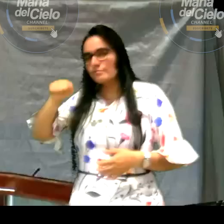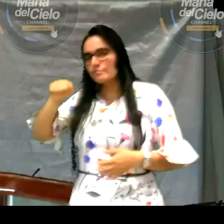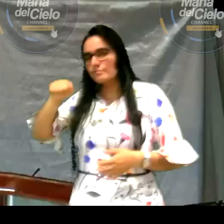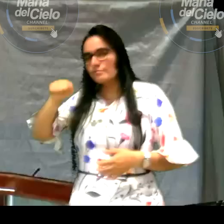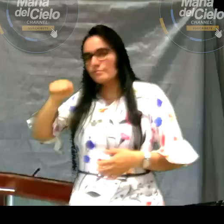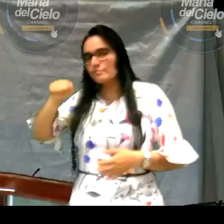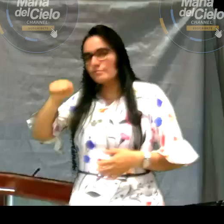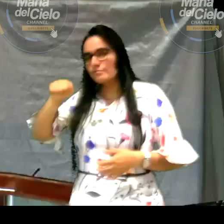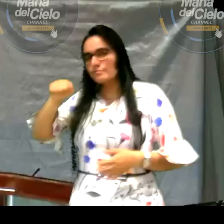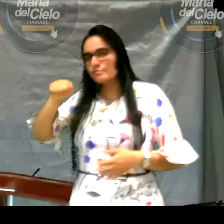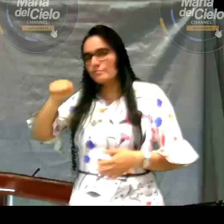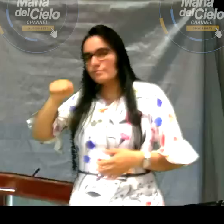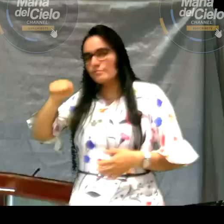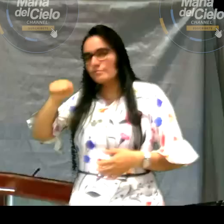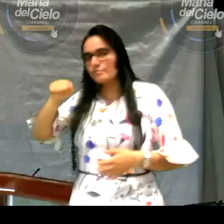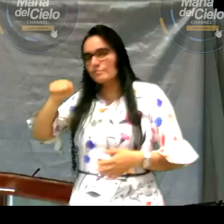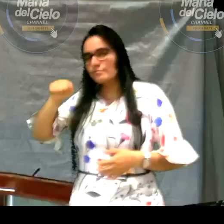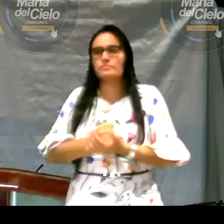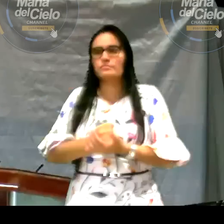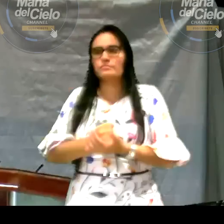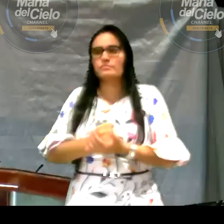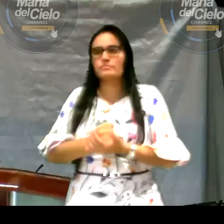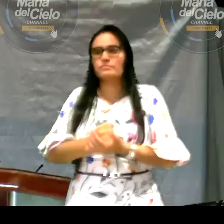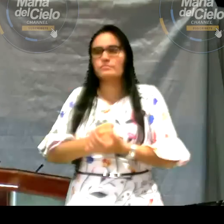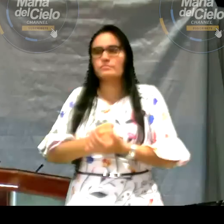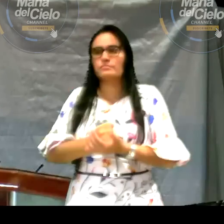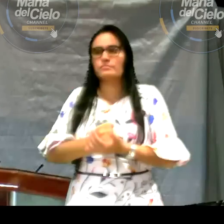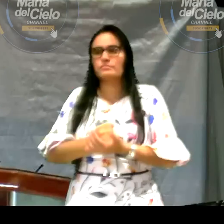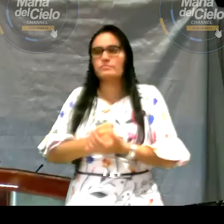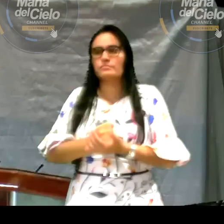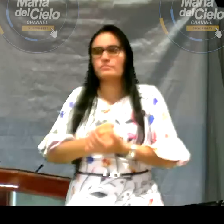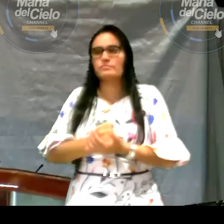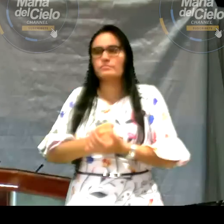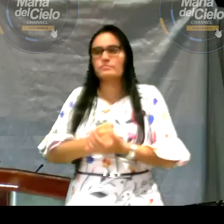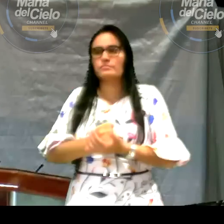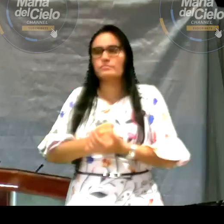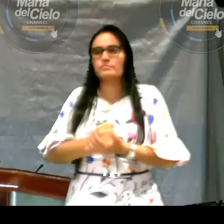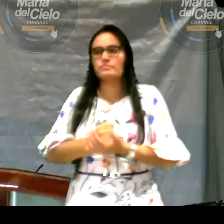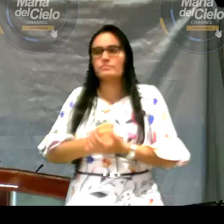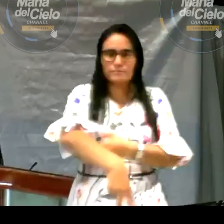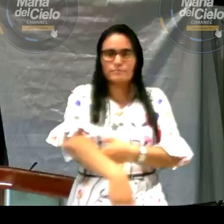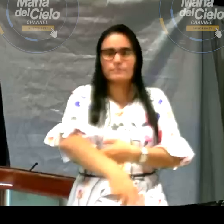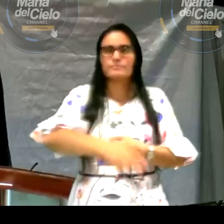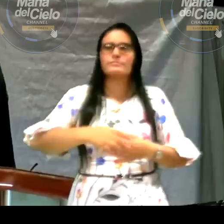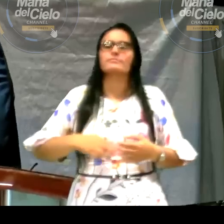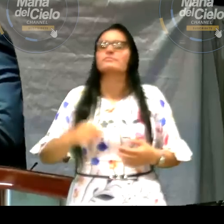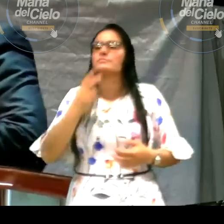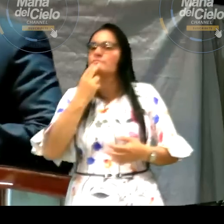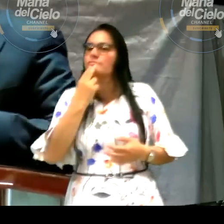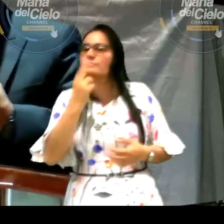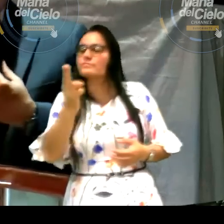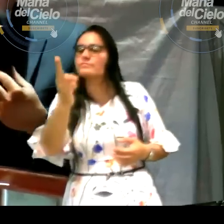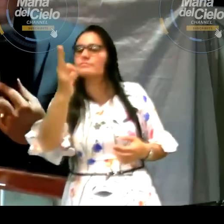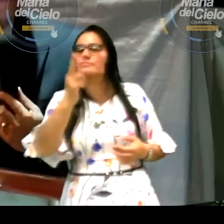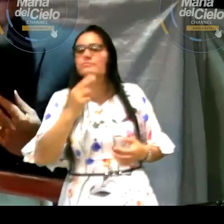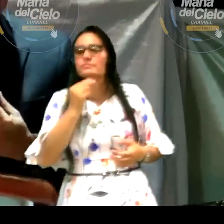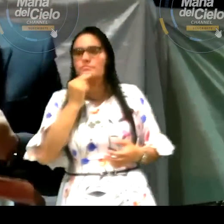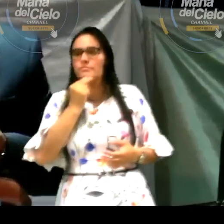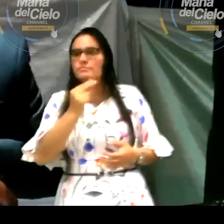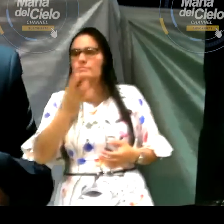me meta al estanque. Esa no es la respuesta. Él habló más desde la